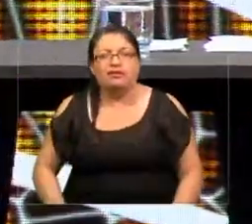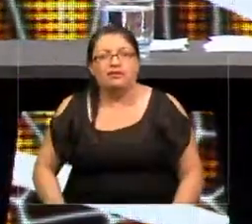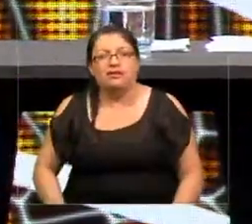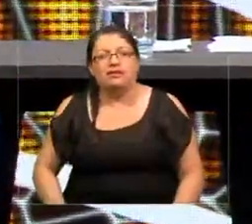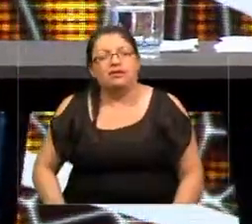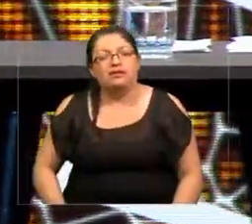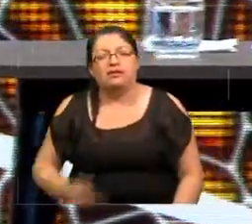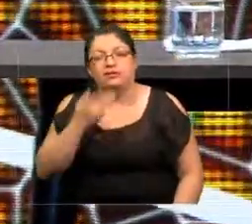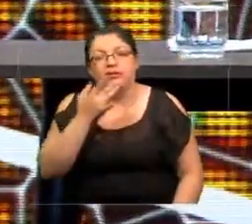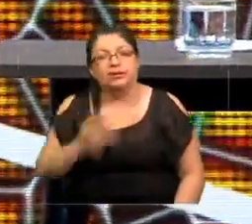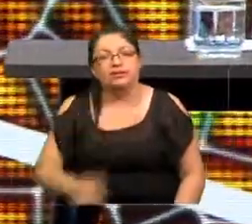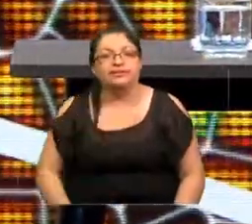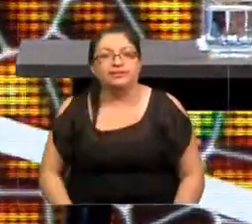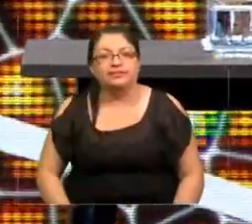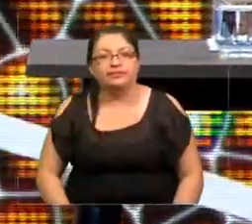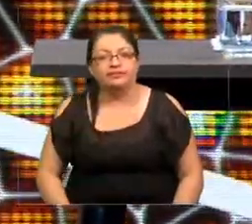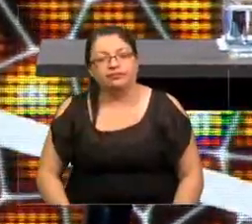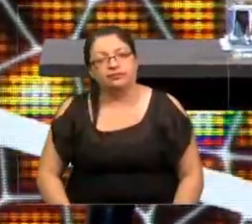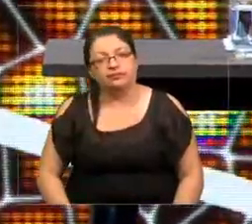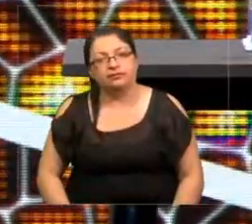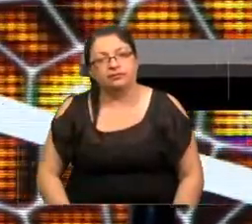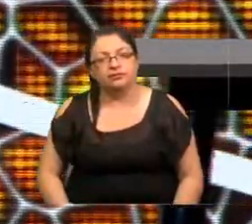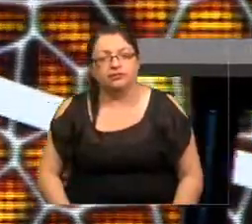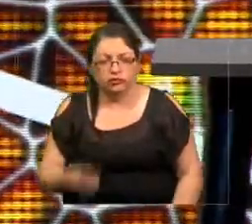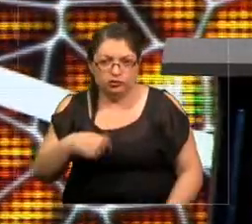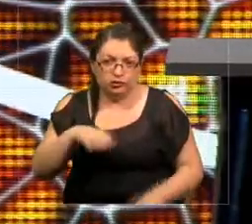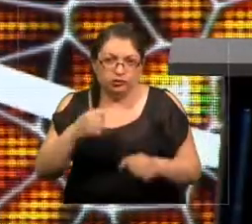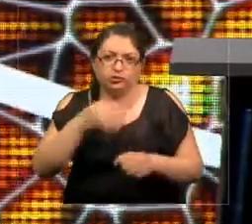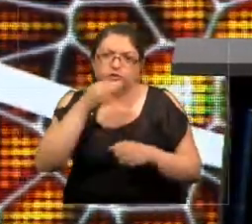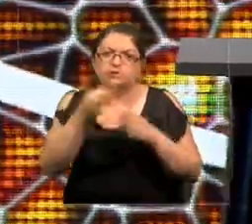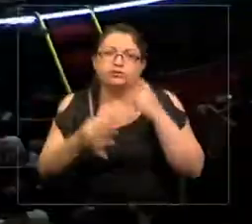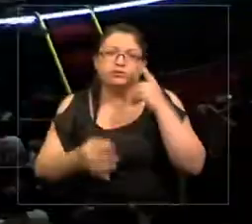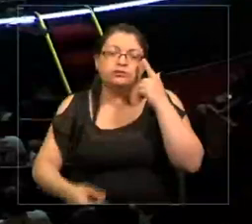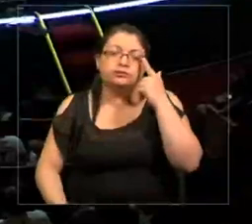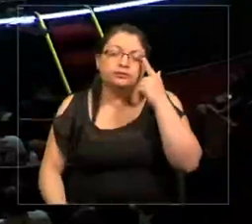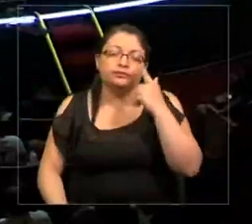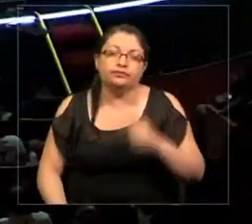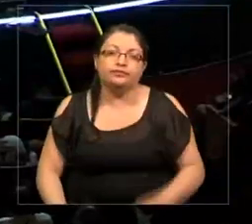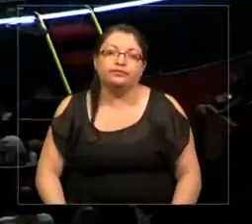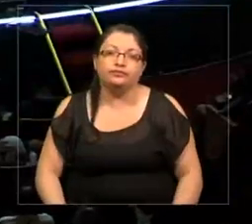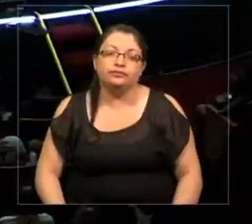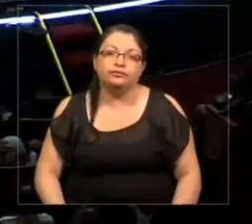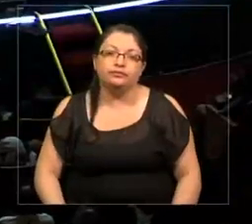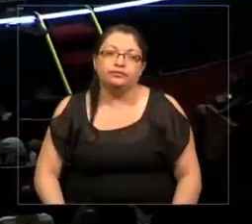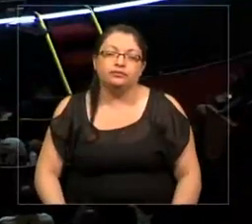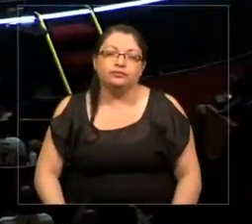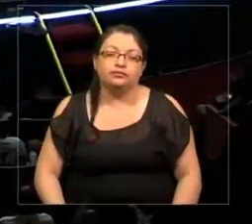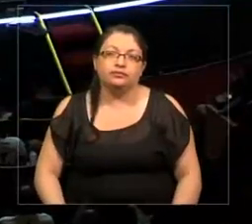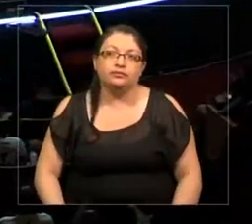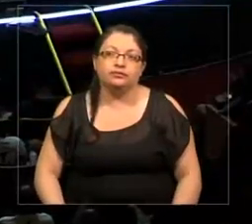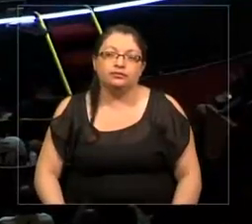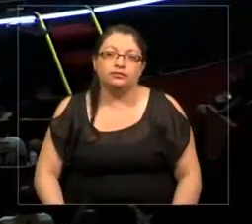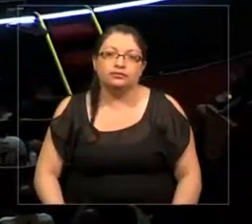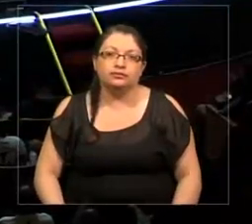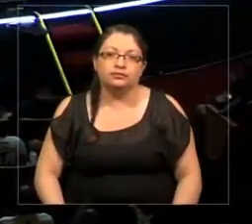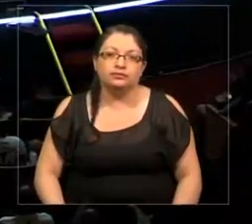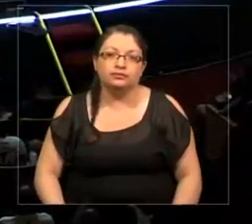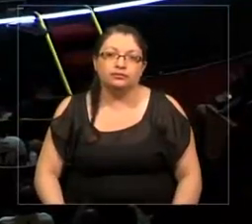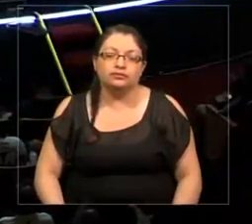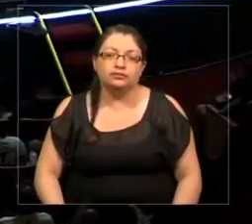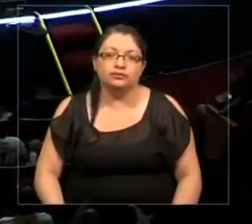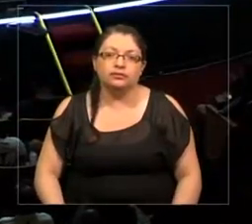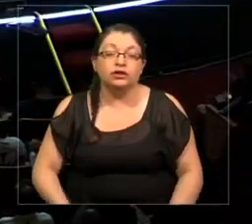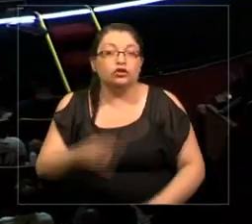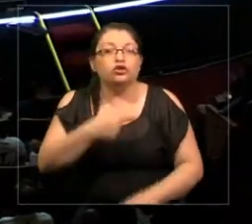porque podemos decir que no no vamos si cabe si seguimos haciendo las cosas de la misma